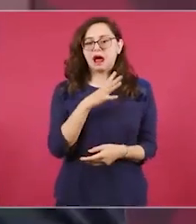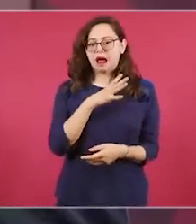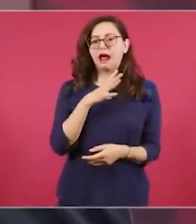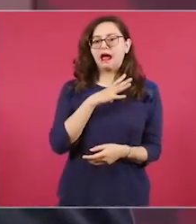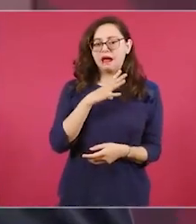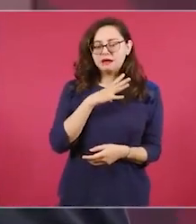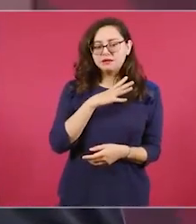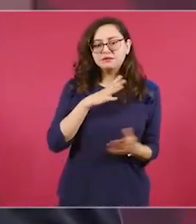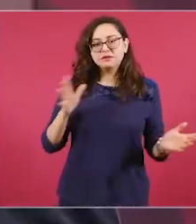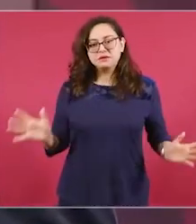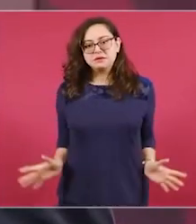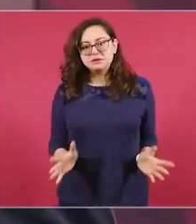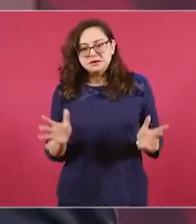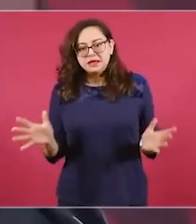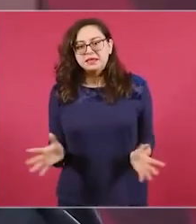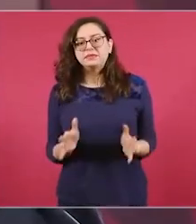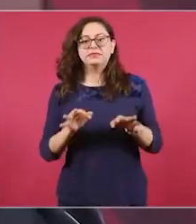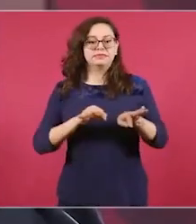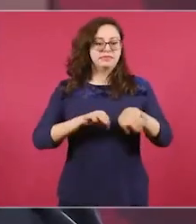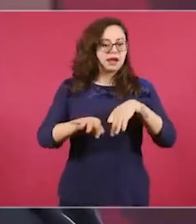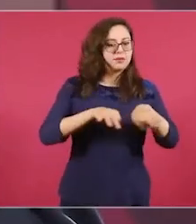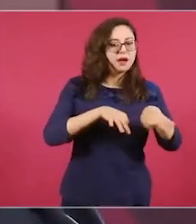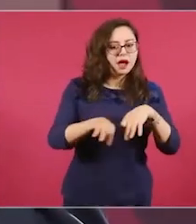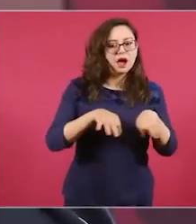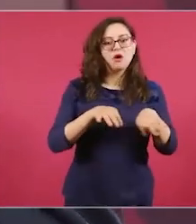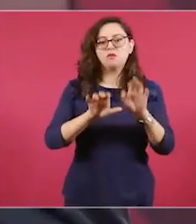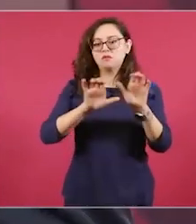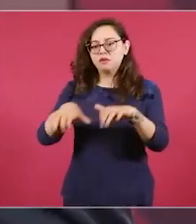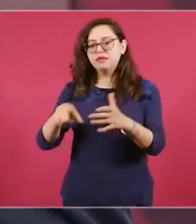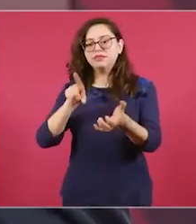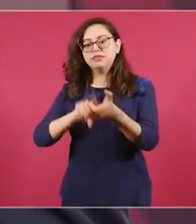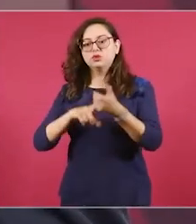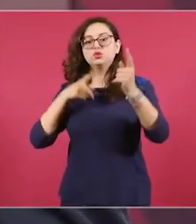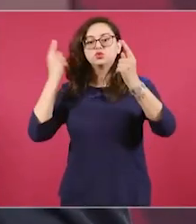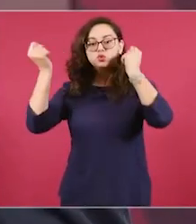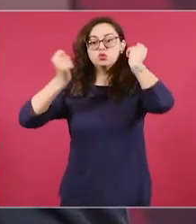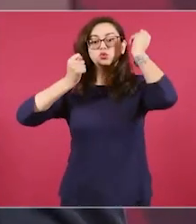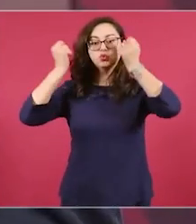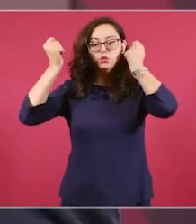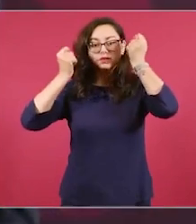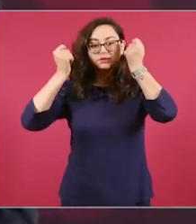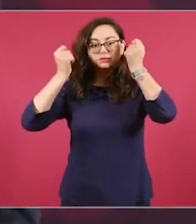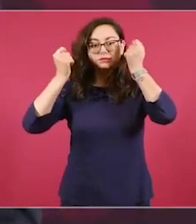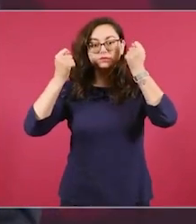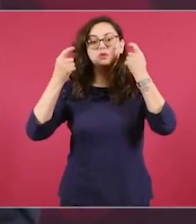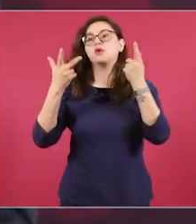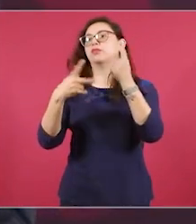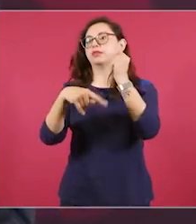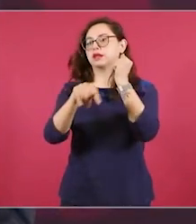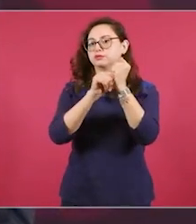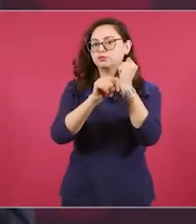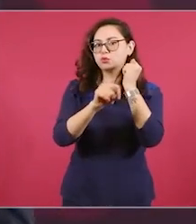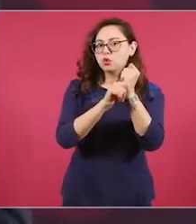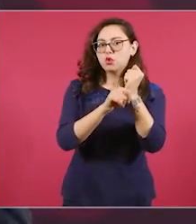porque genera empleos para todos los trabajadores del sector, y el